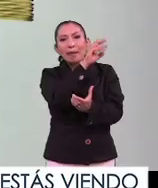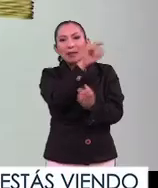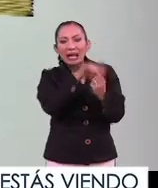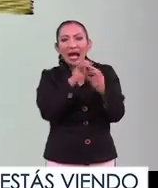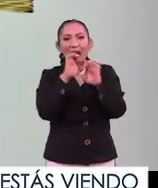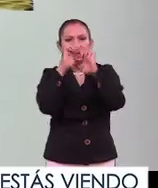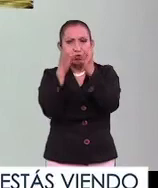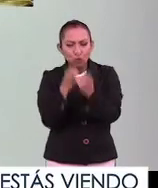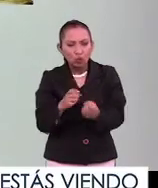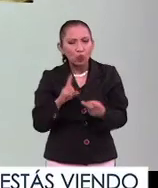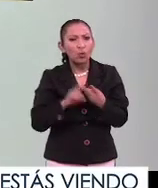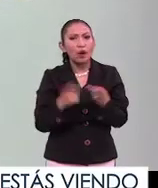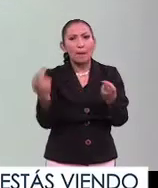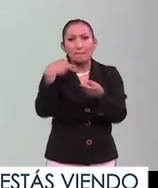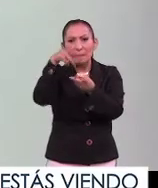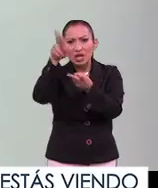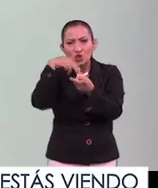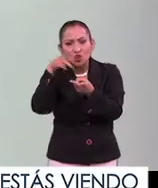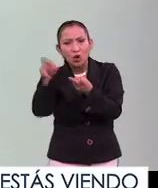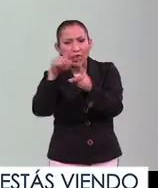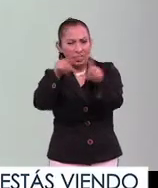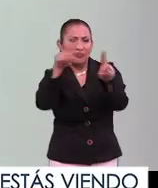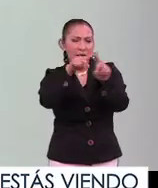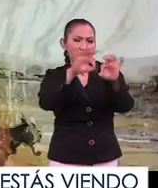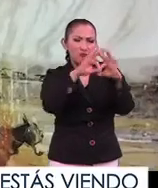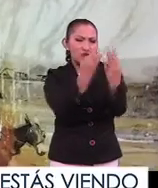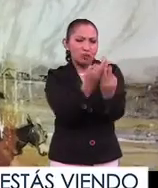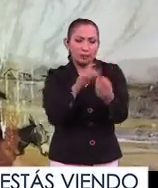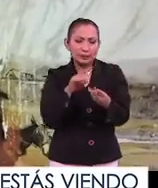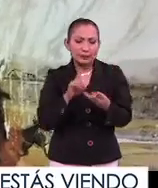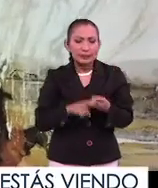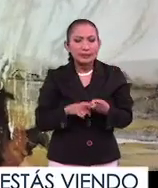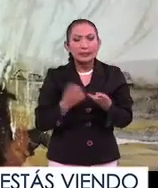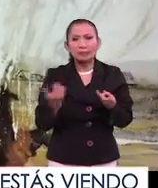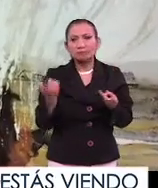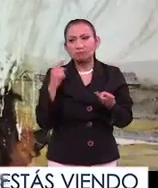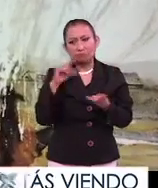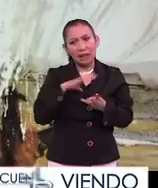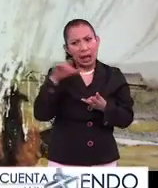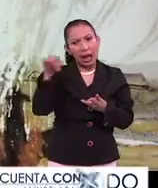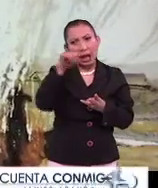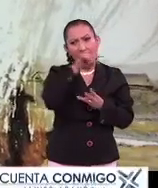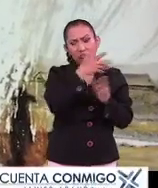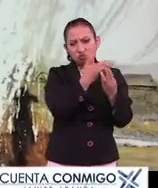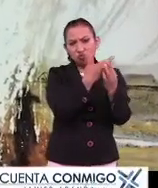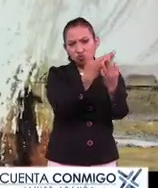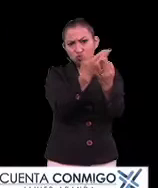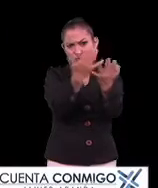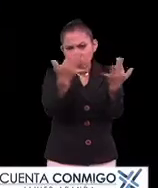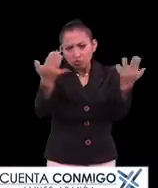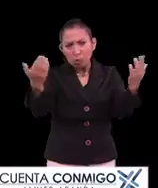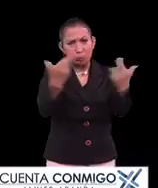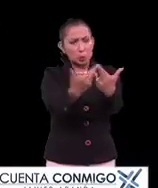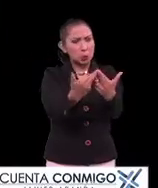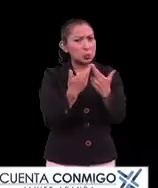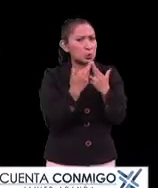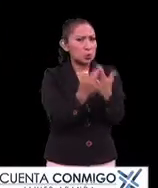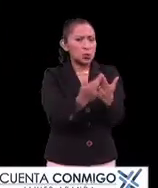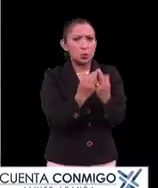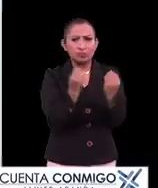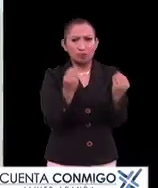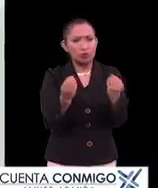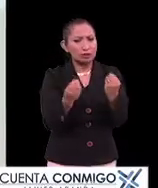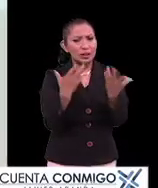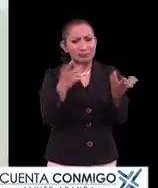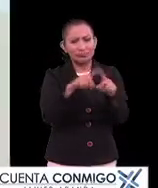la escultura, la pintura con diferentes técnicas. O sea, sí hay una vastedad,